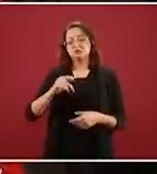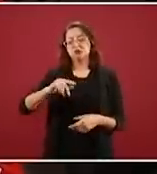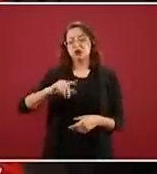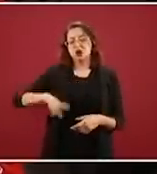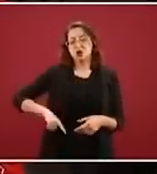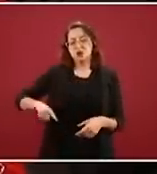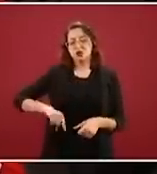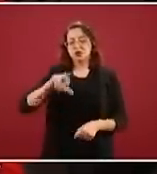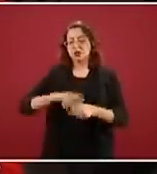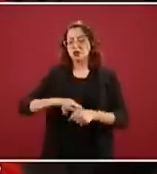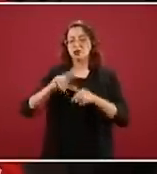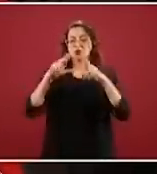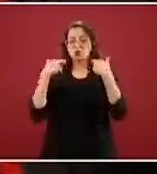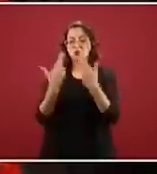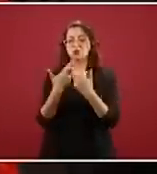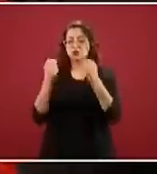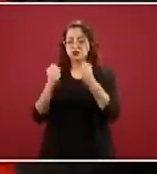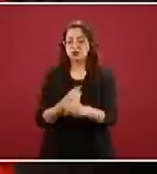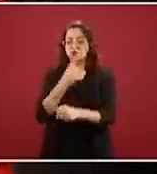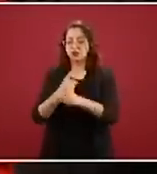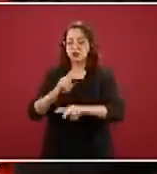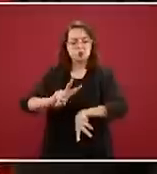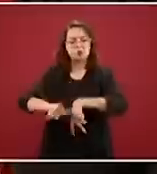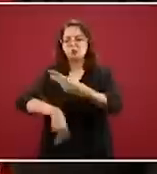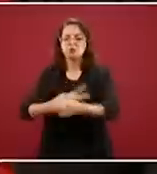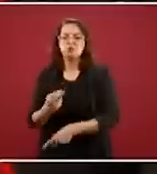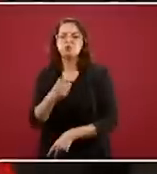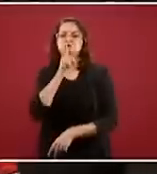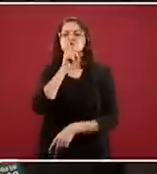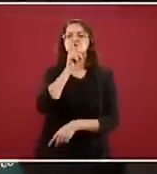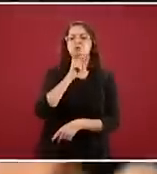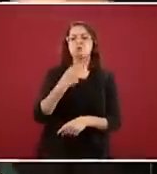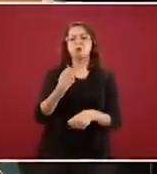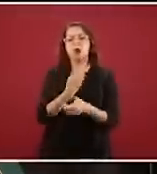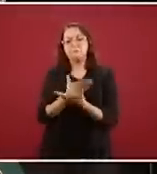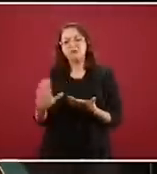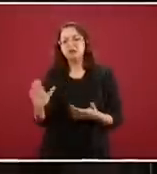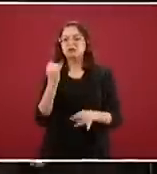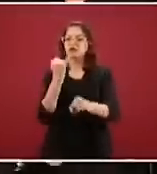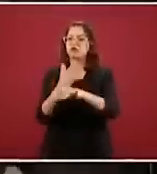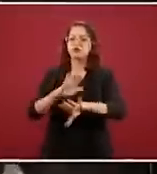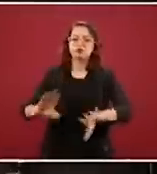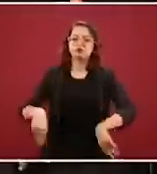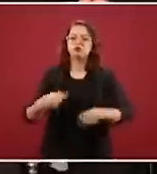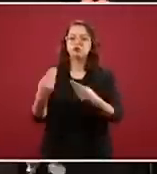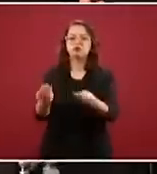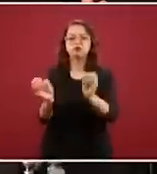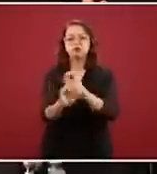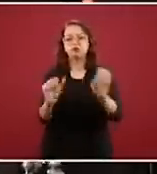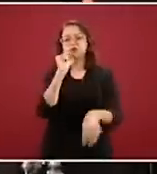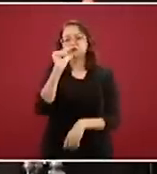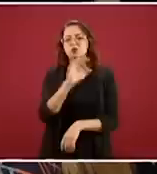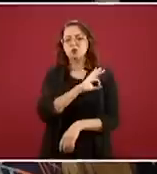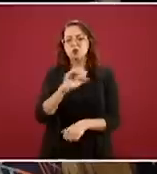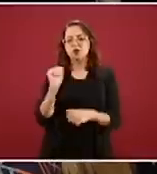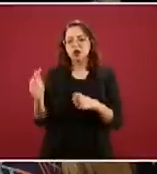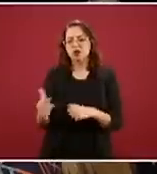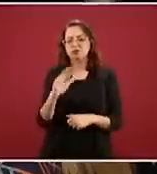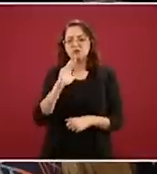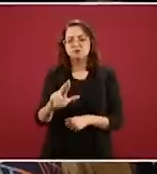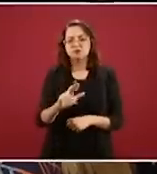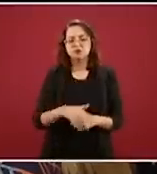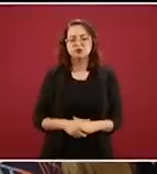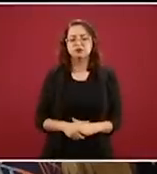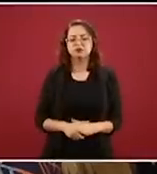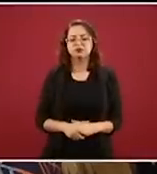seguridad, pues están resistiendo a proporcionar esta información. Si me puede comentar, por favor, gracias. Bueno,